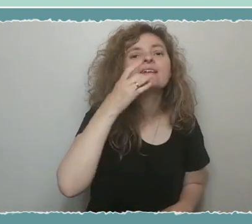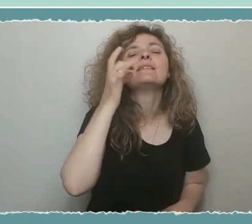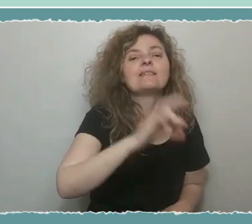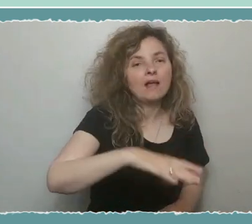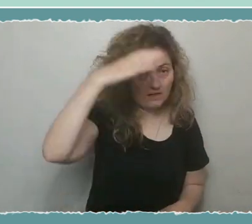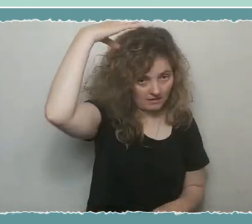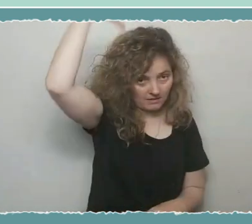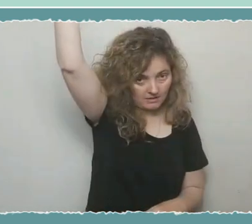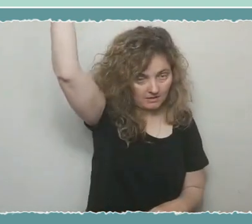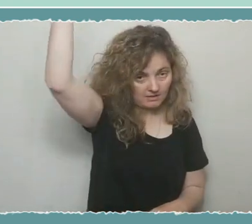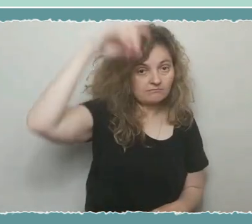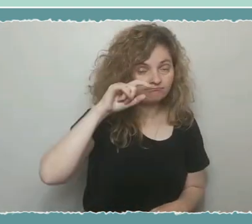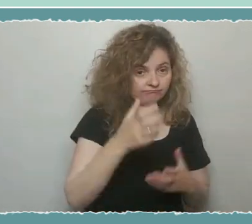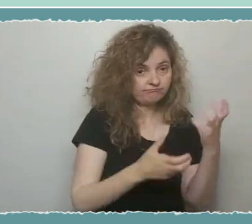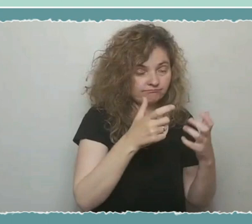Gregorio?